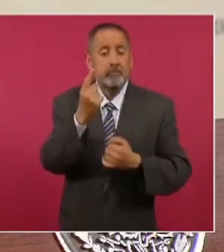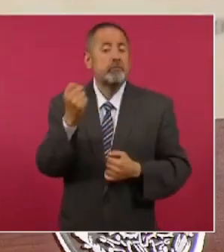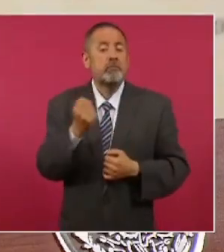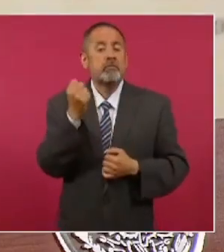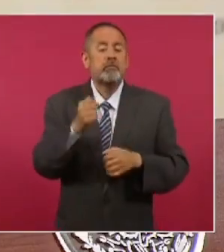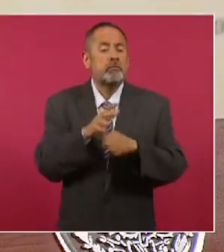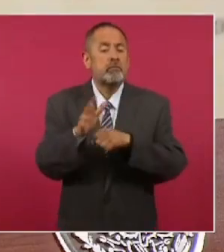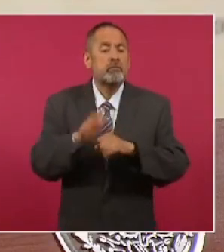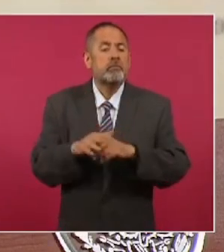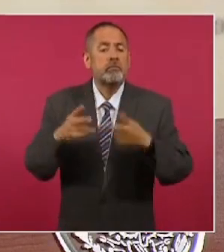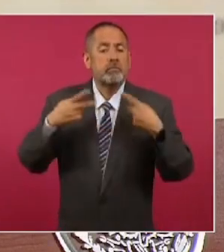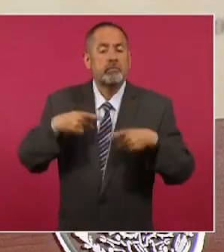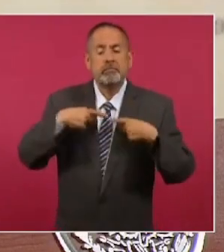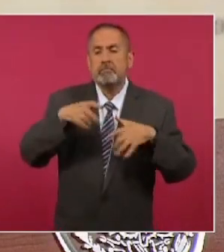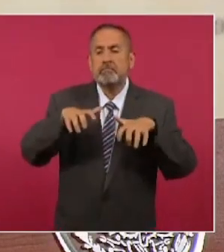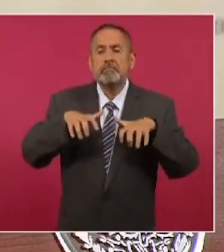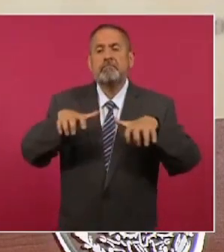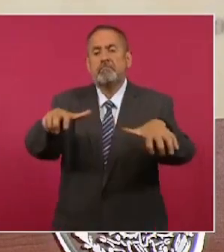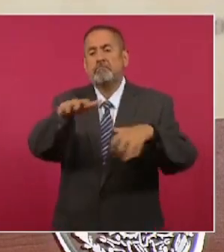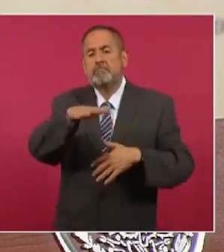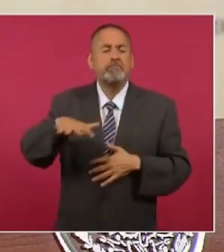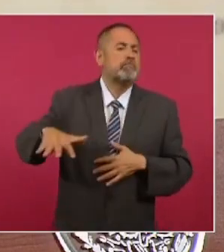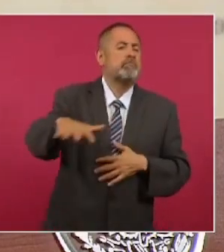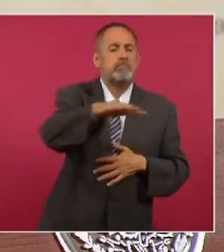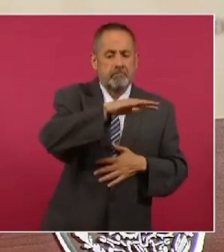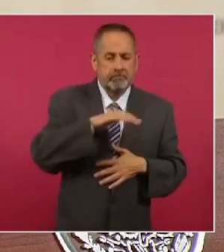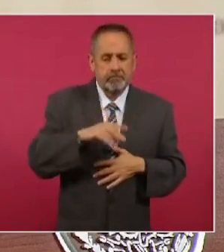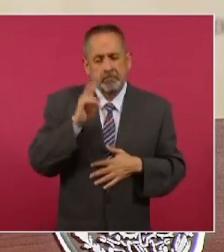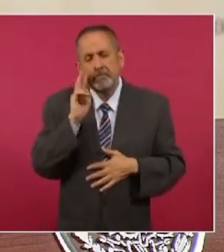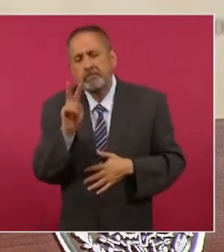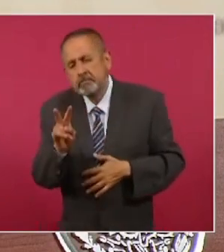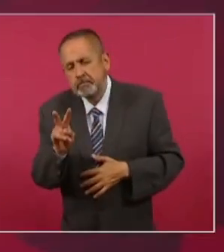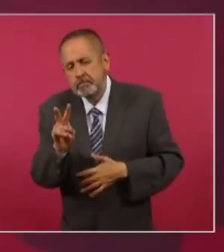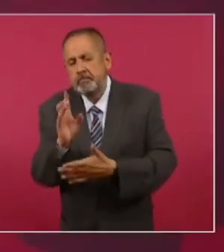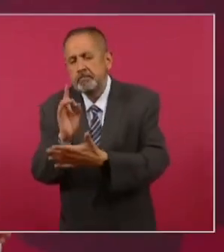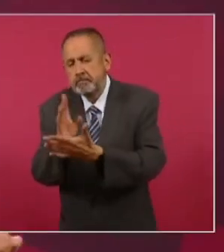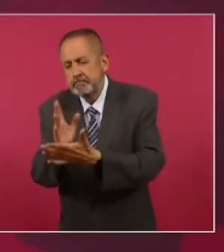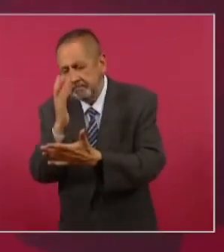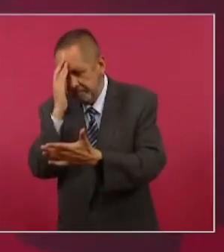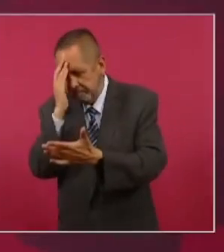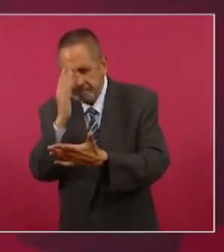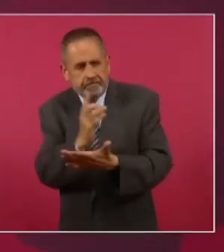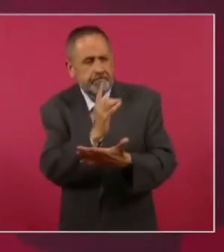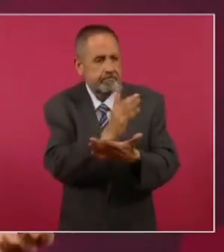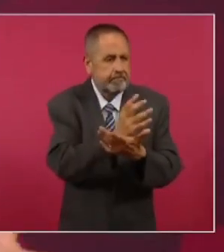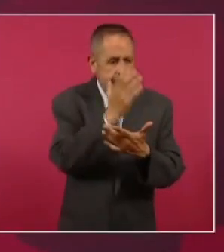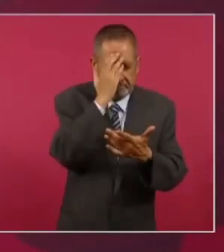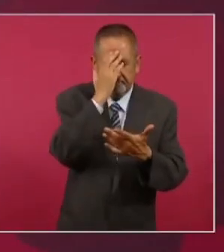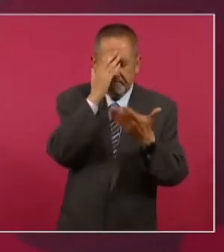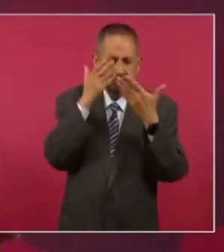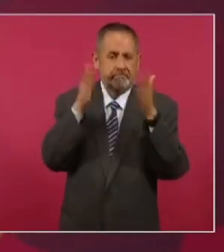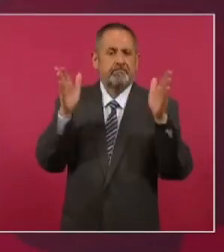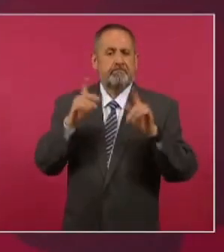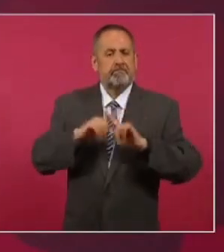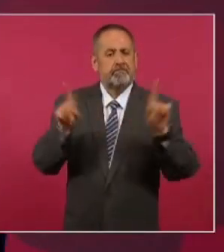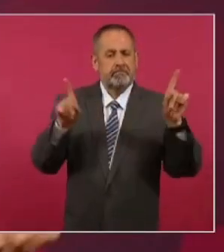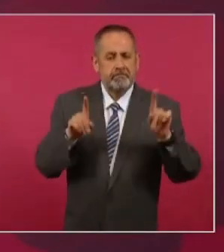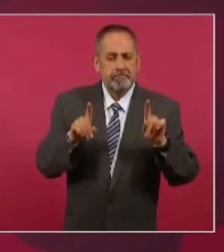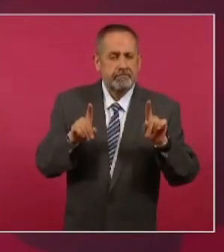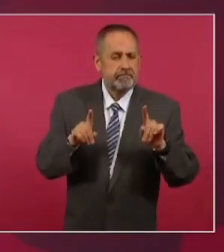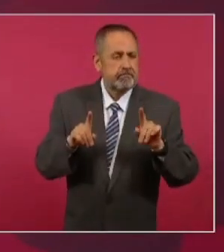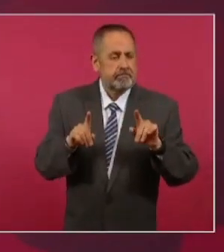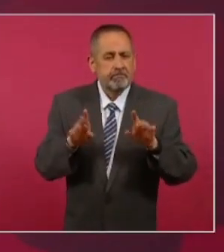la gente los ciudadanos ya tienen otras otras formas otros